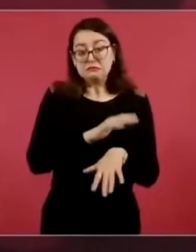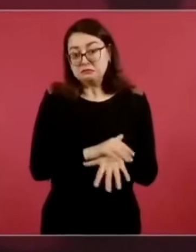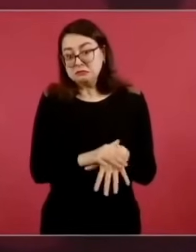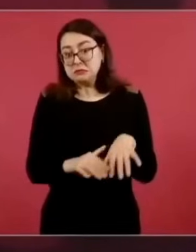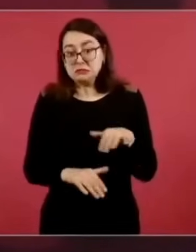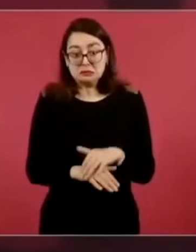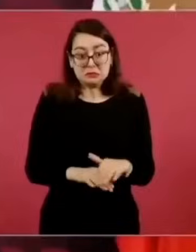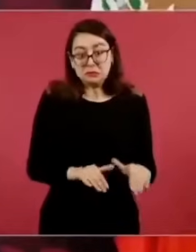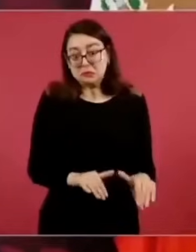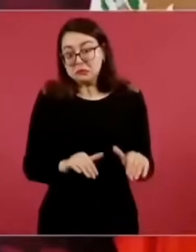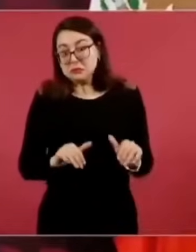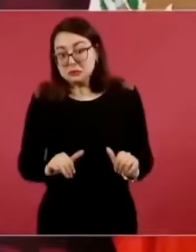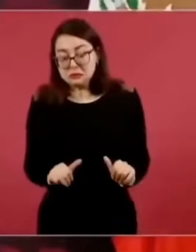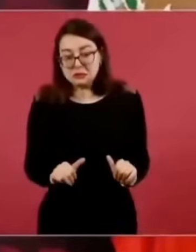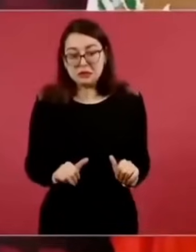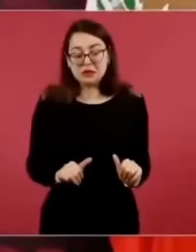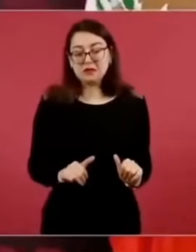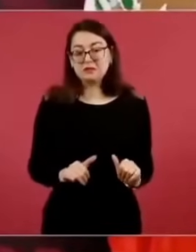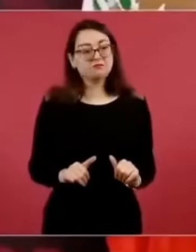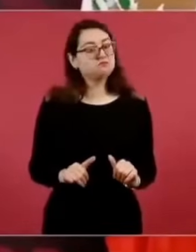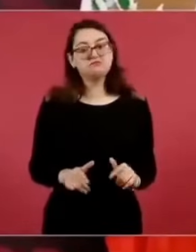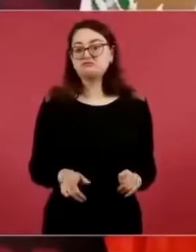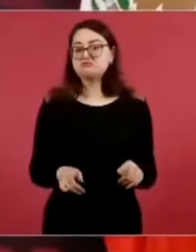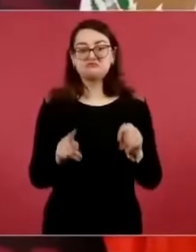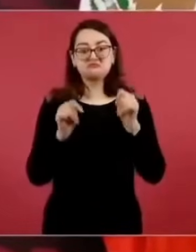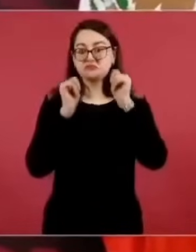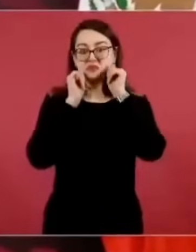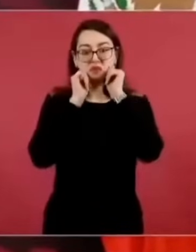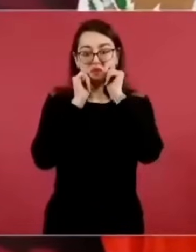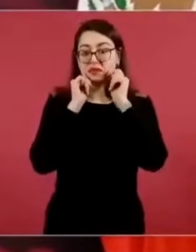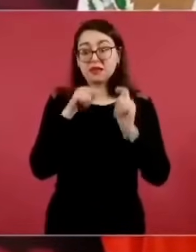a lo mejor pensó, si se